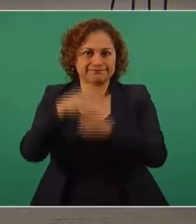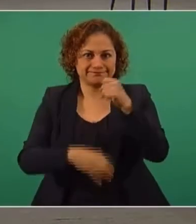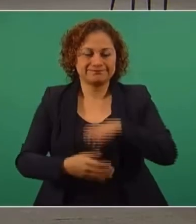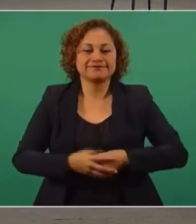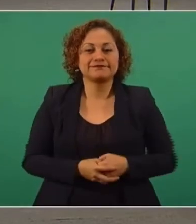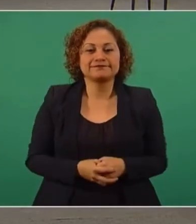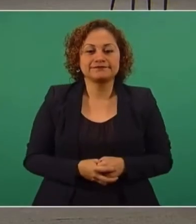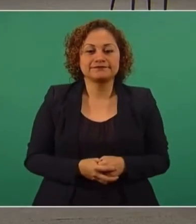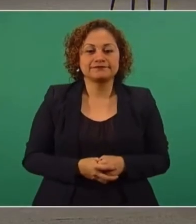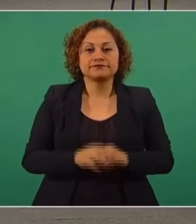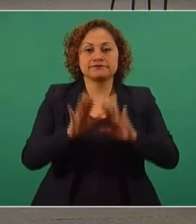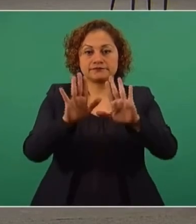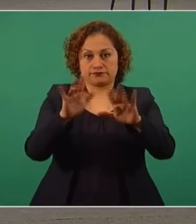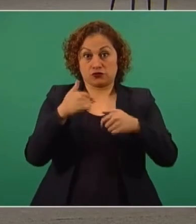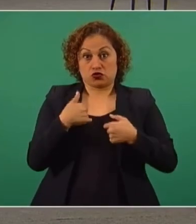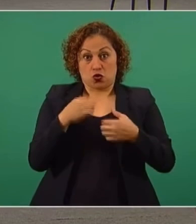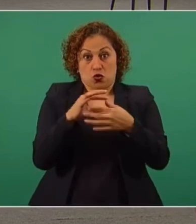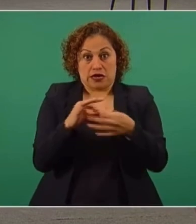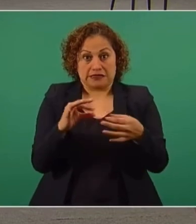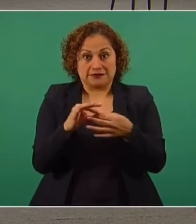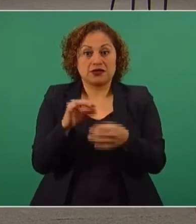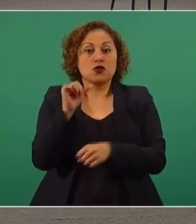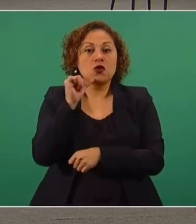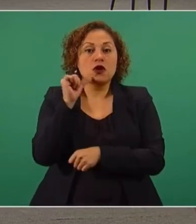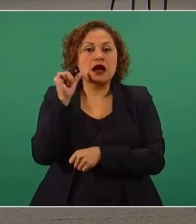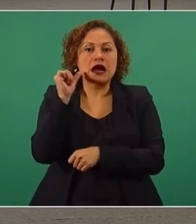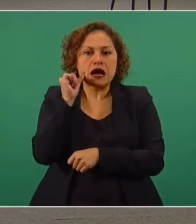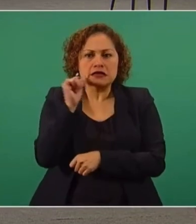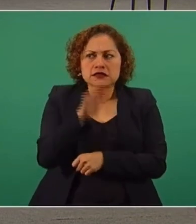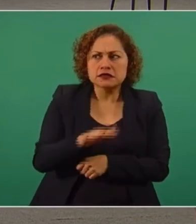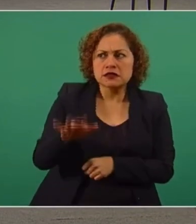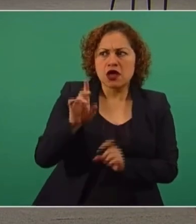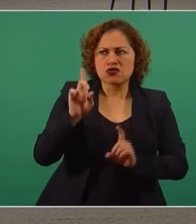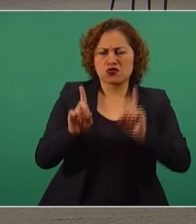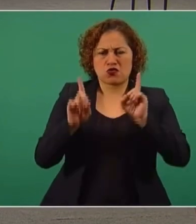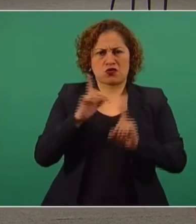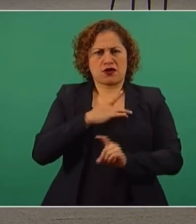hago justo la aclaración de lo que vi que ayer causaba confusión.